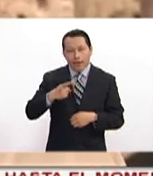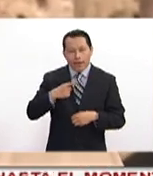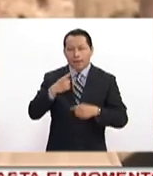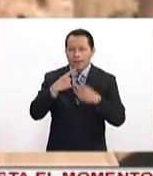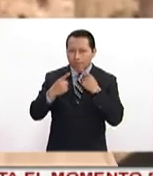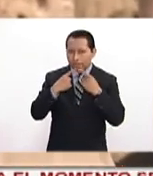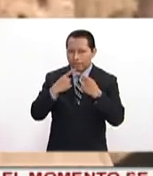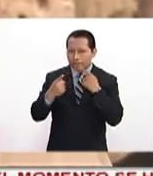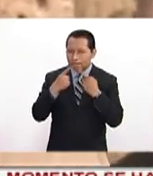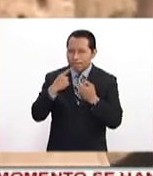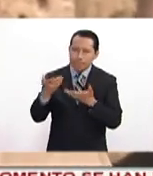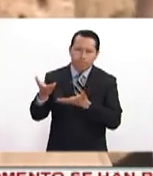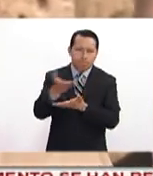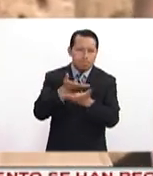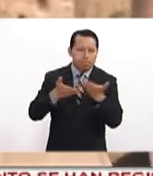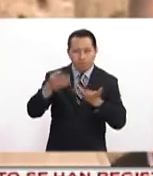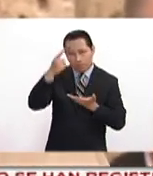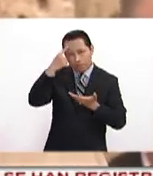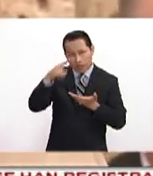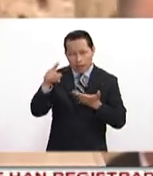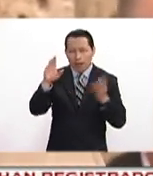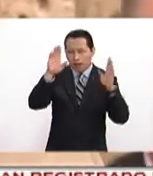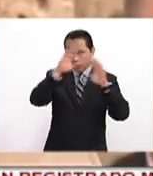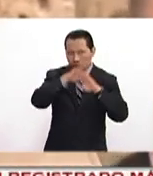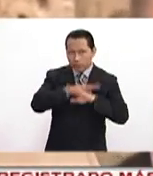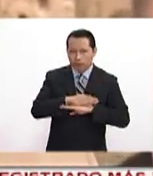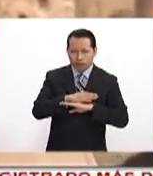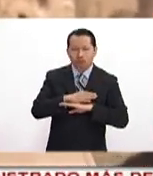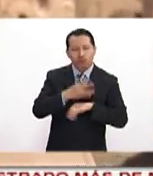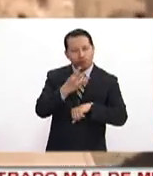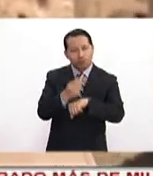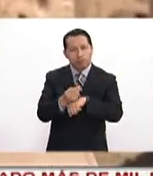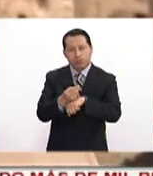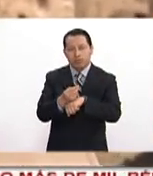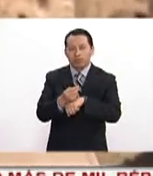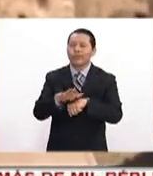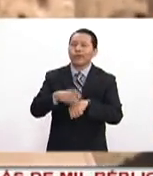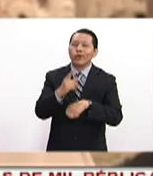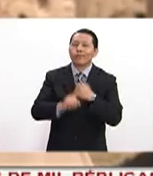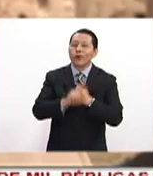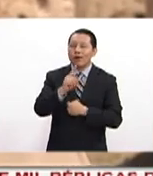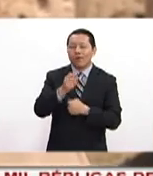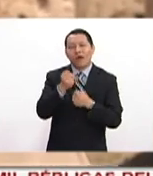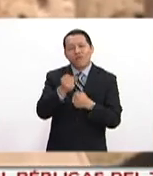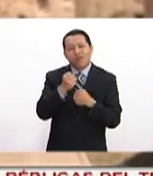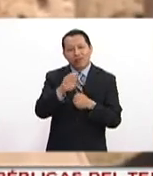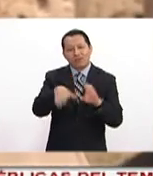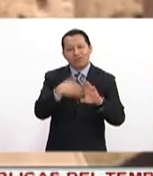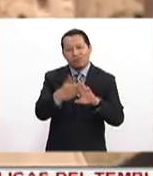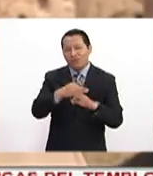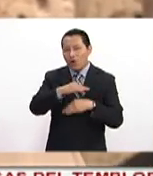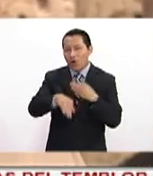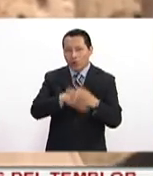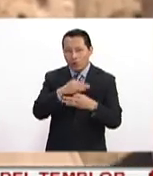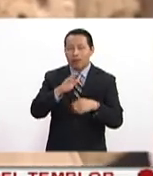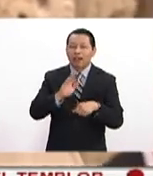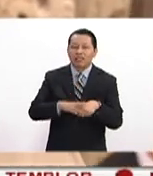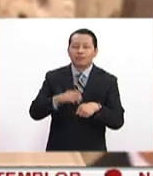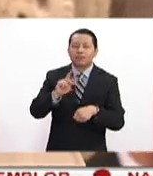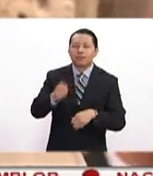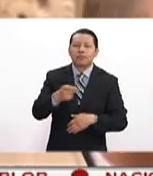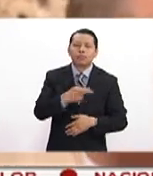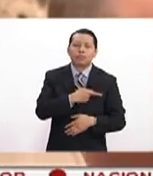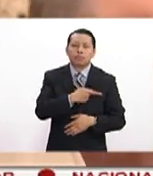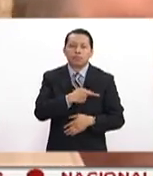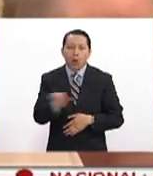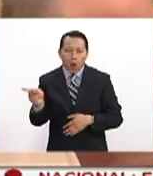la grave crisis que se está viviendo y afecta a todos, especialmente a los más pobres